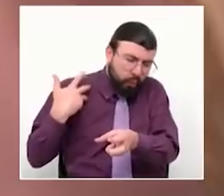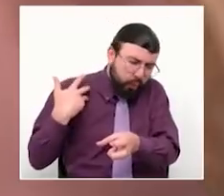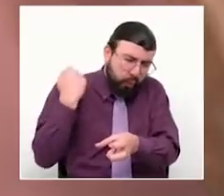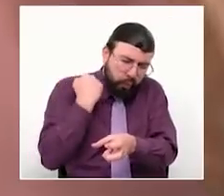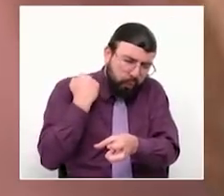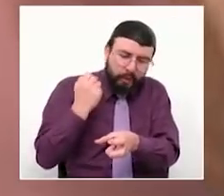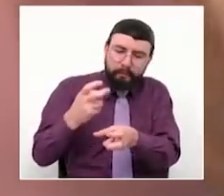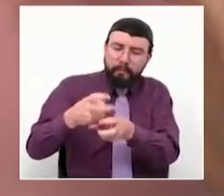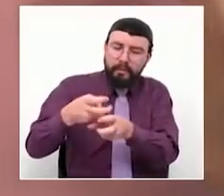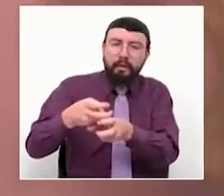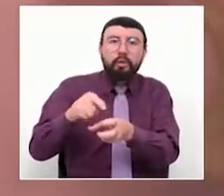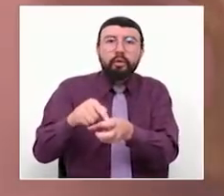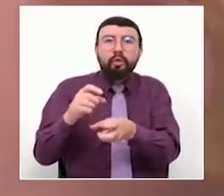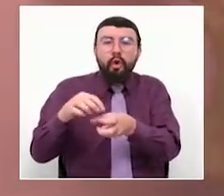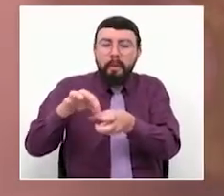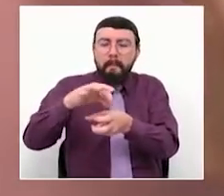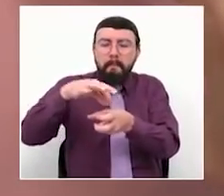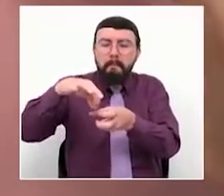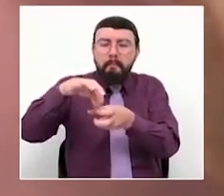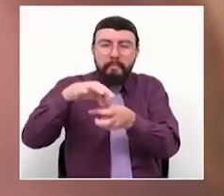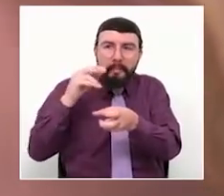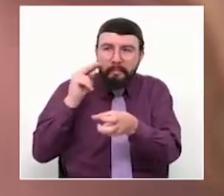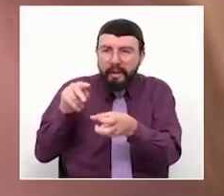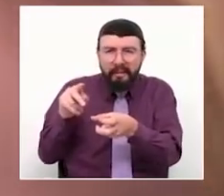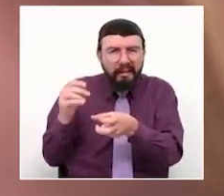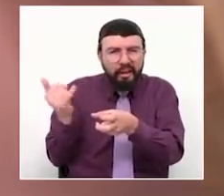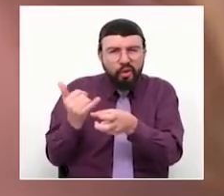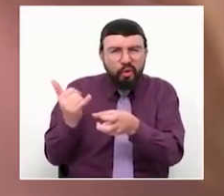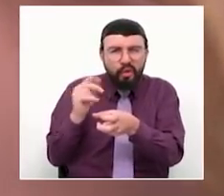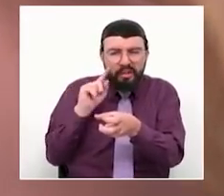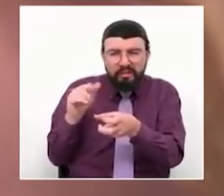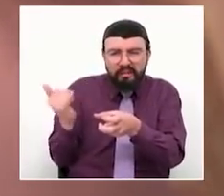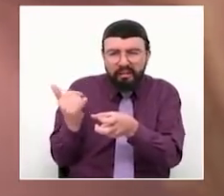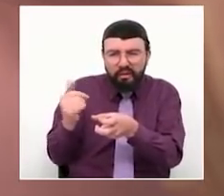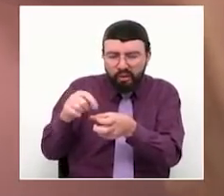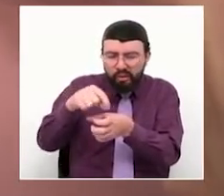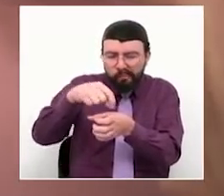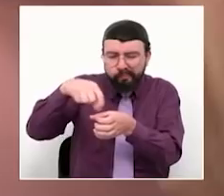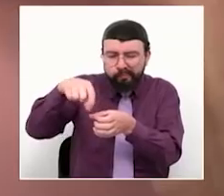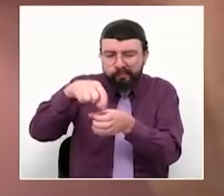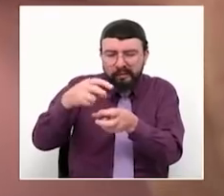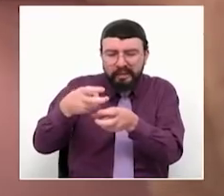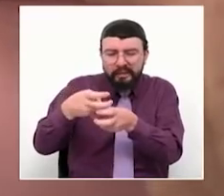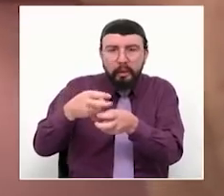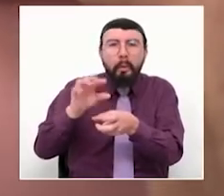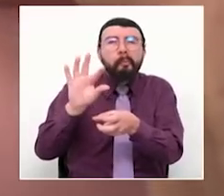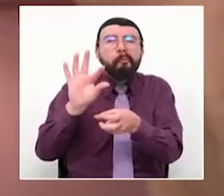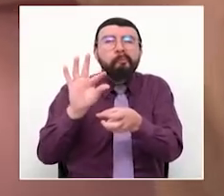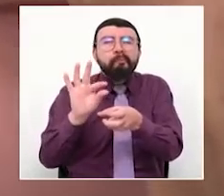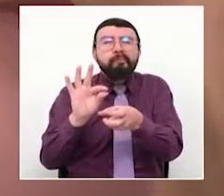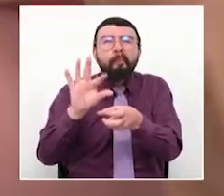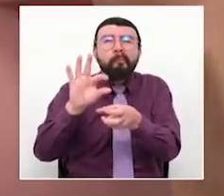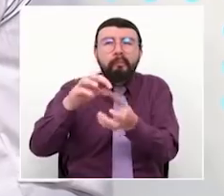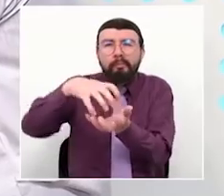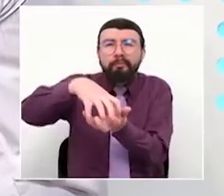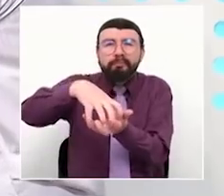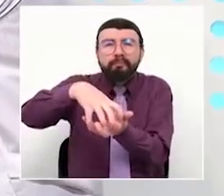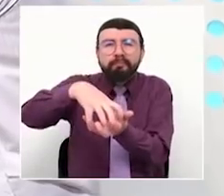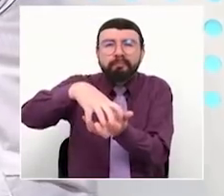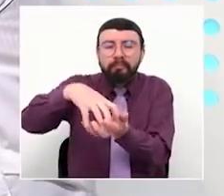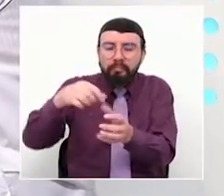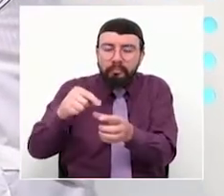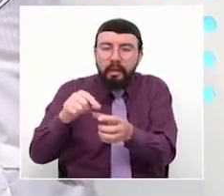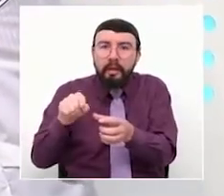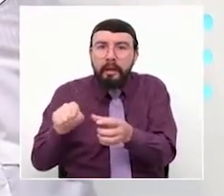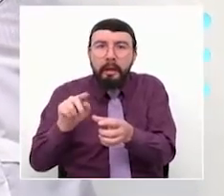Este disco. Y en la mitad de ese disco, ¿qué hay? Miren esa forma azul que hay acá, vea. Esto azul es una gelatina. Y la parte verde